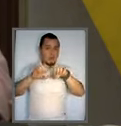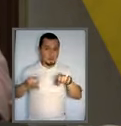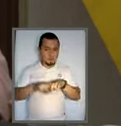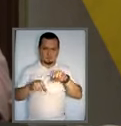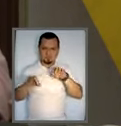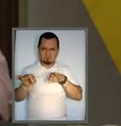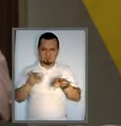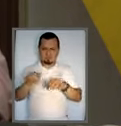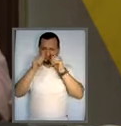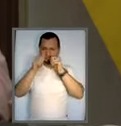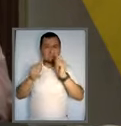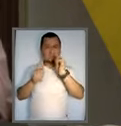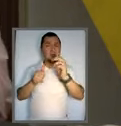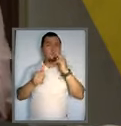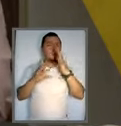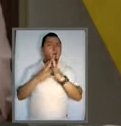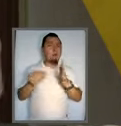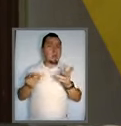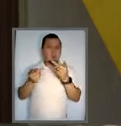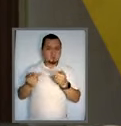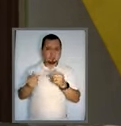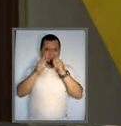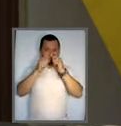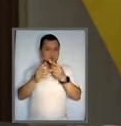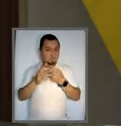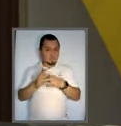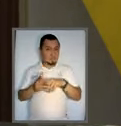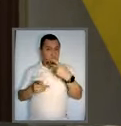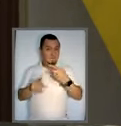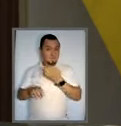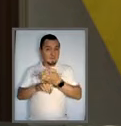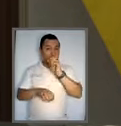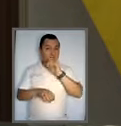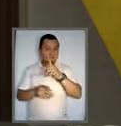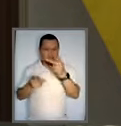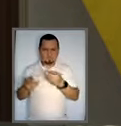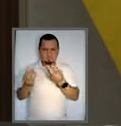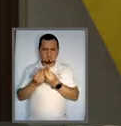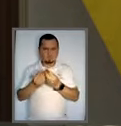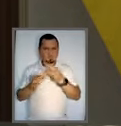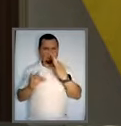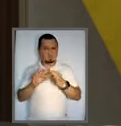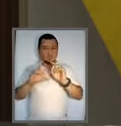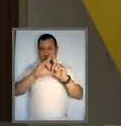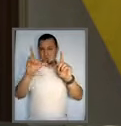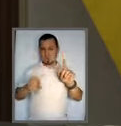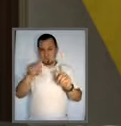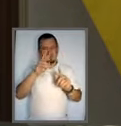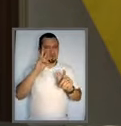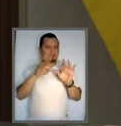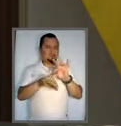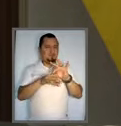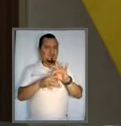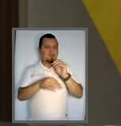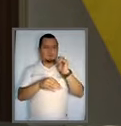trabajo, porque el modelo que inició en Jalisco de manera anticipada respecto a nivel nacional, como ustedes saben,